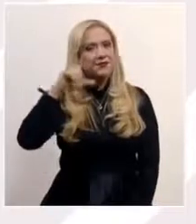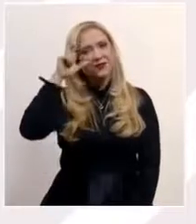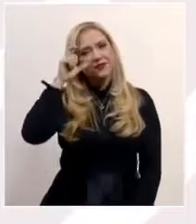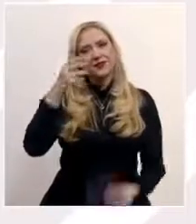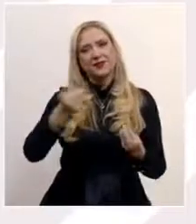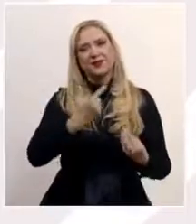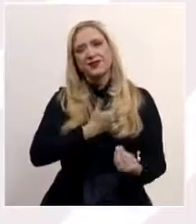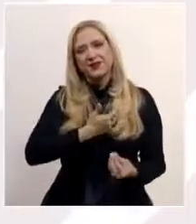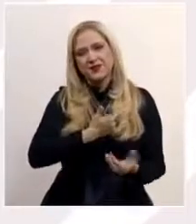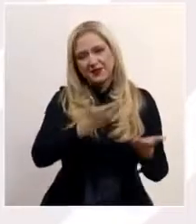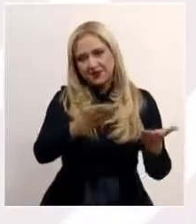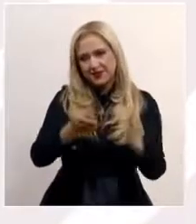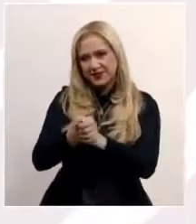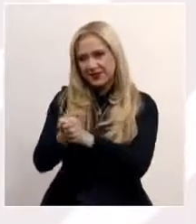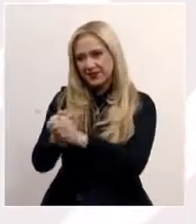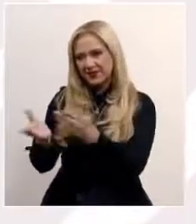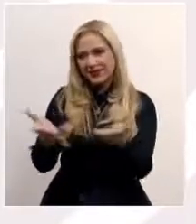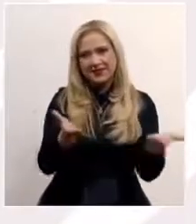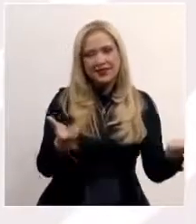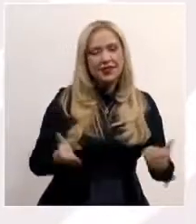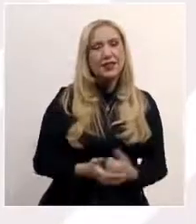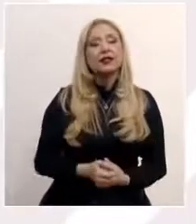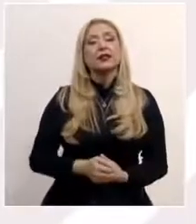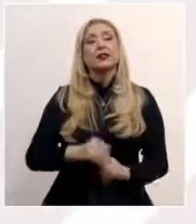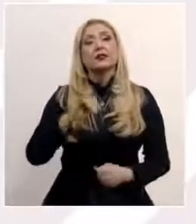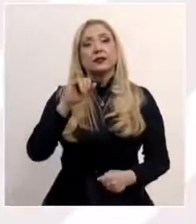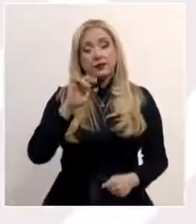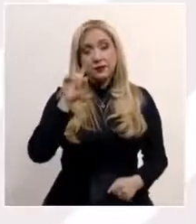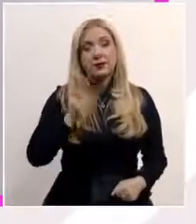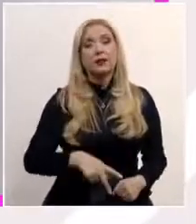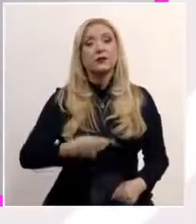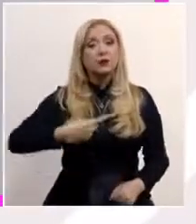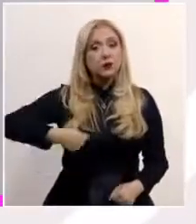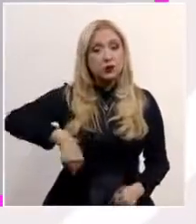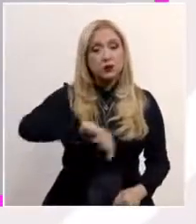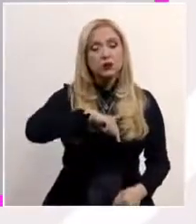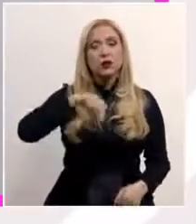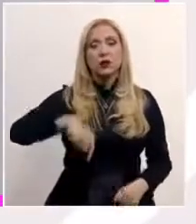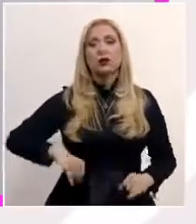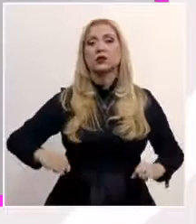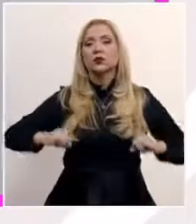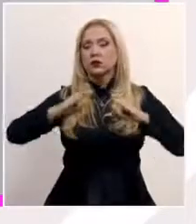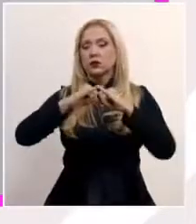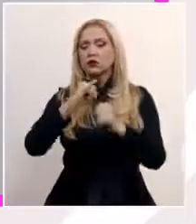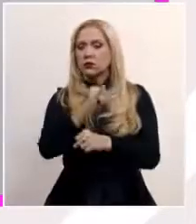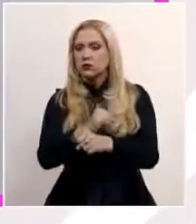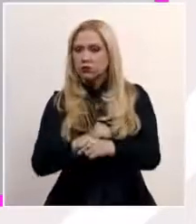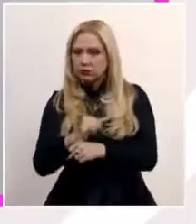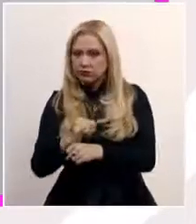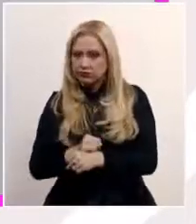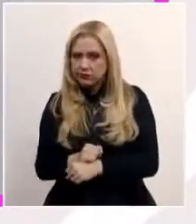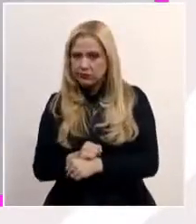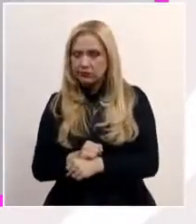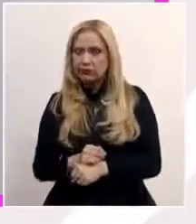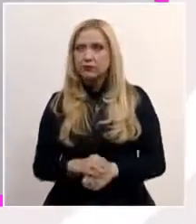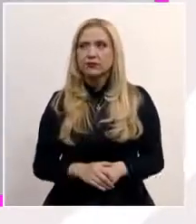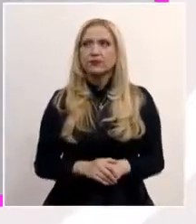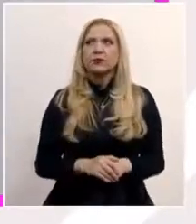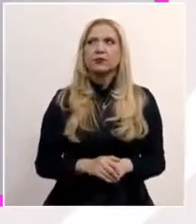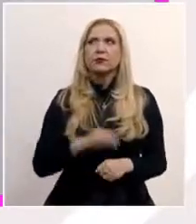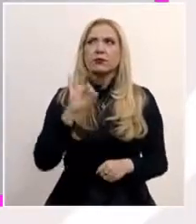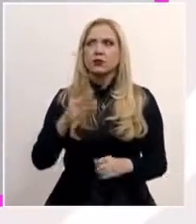un gusto escucharles. Sí, nosotros emprendimos en Early Institute una investigación. Desde